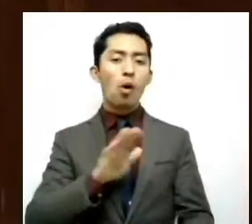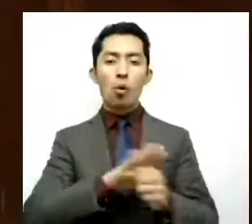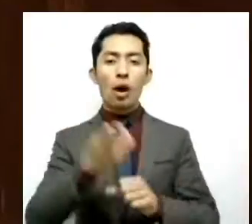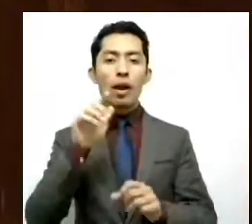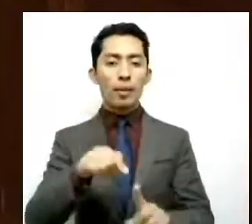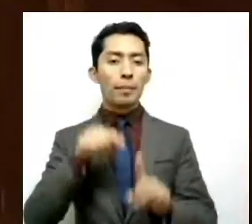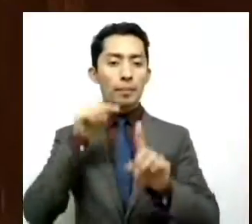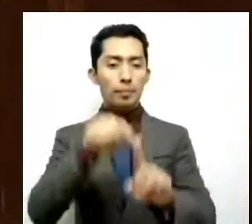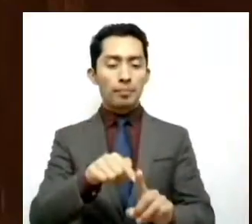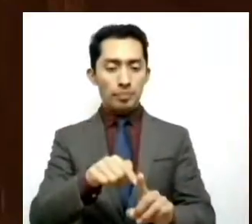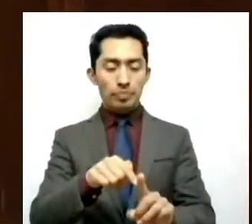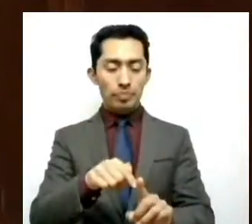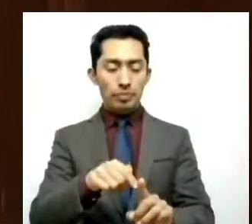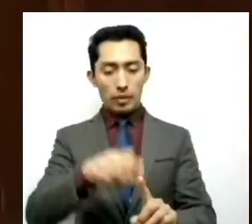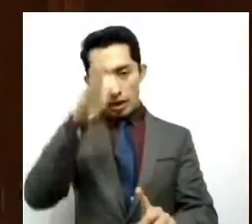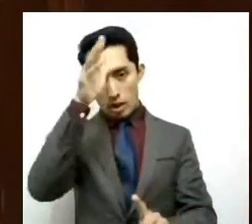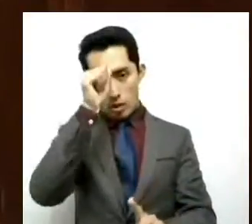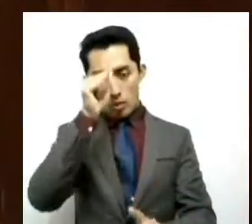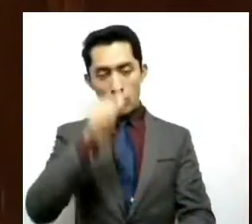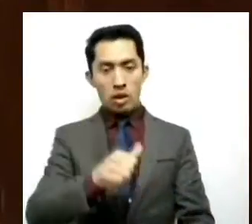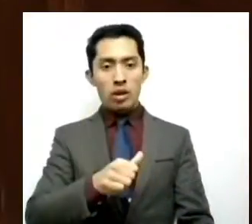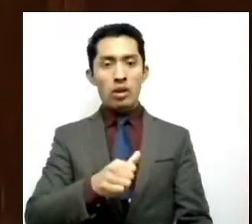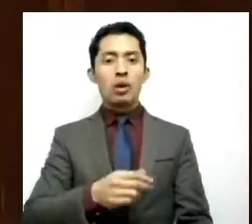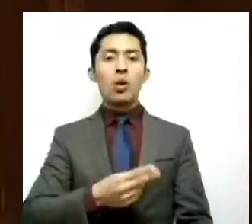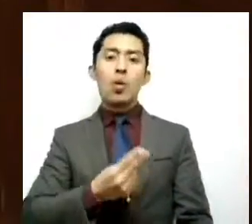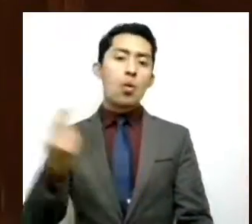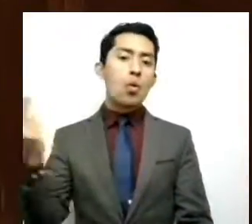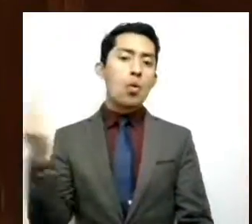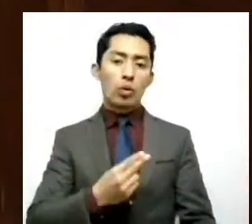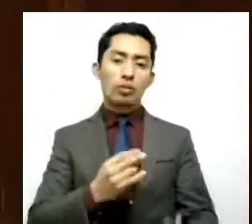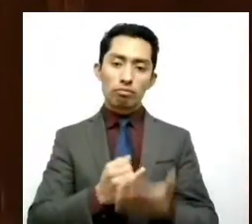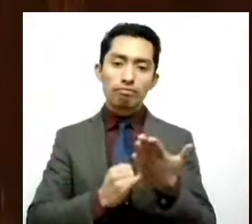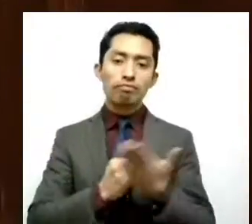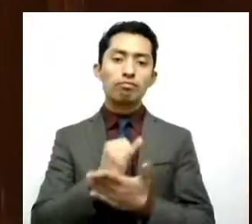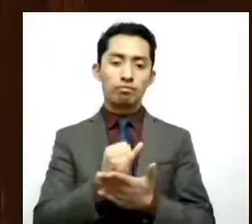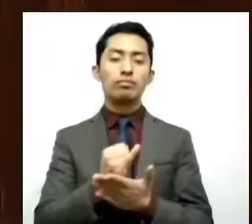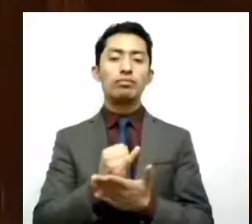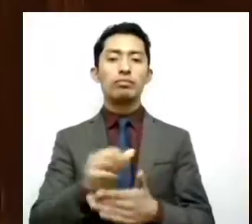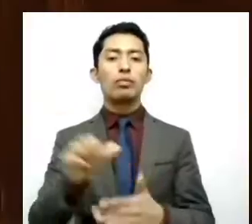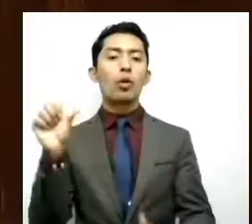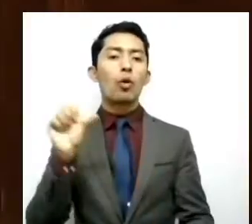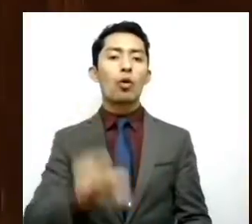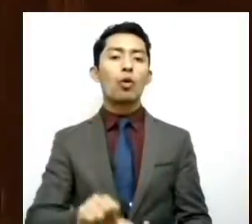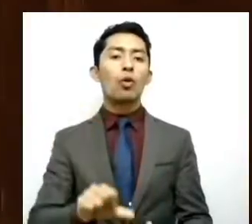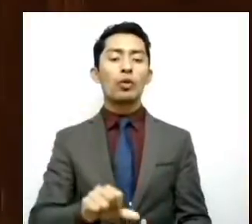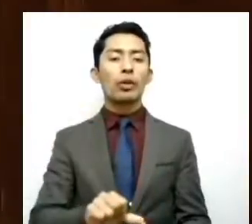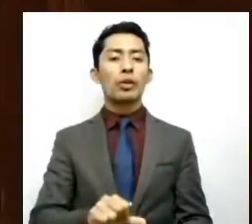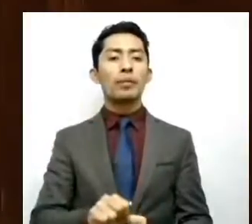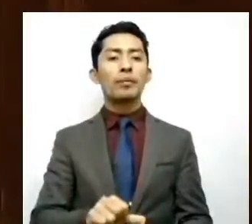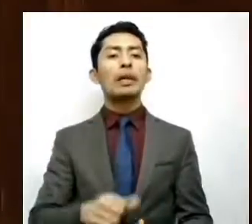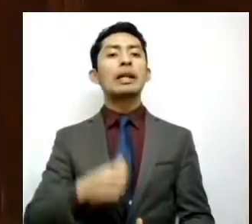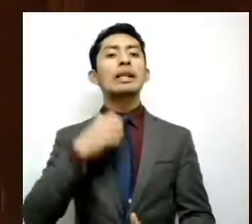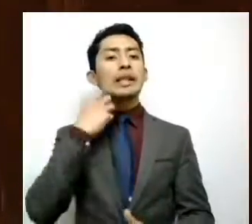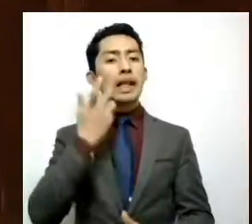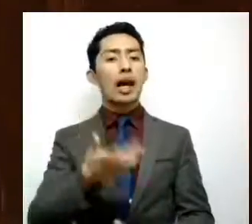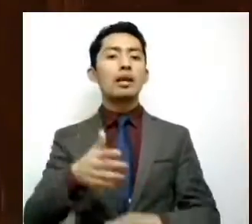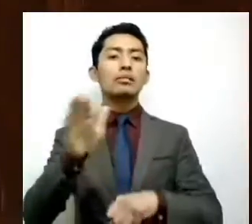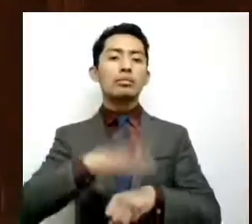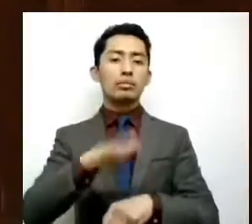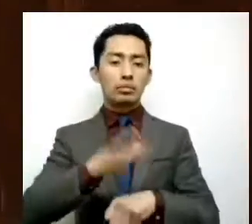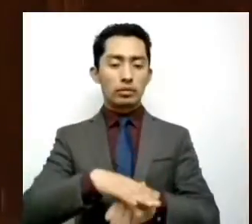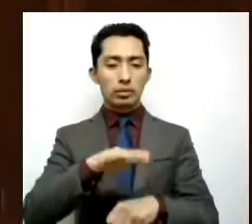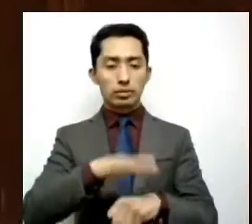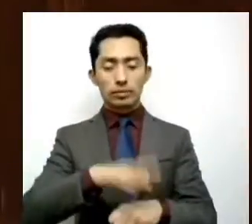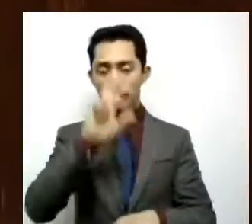acuerdo de urgente y obvia resolución, por el cual se exhorta